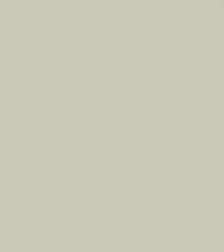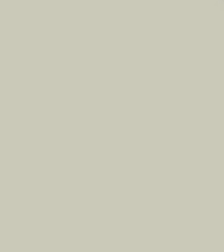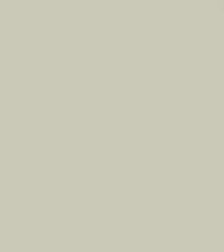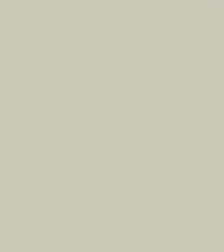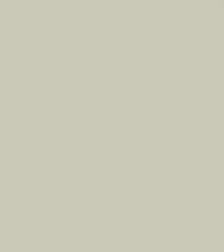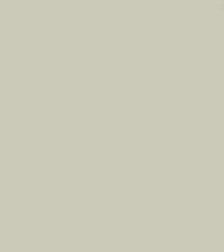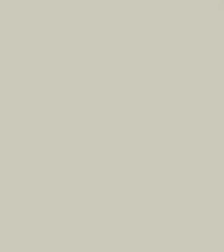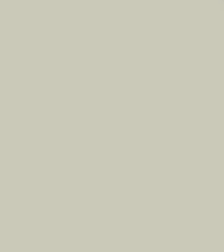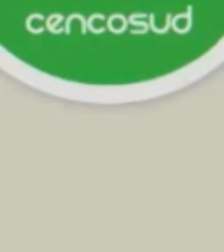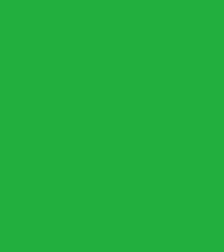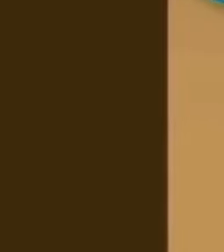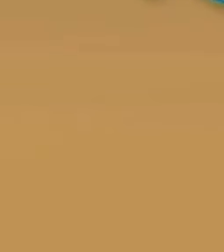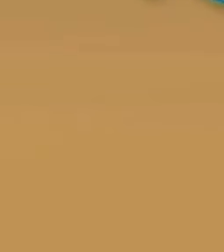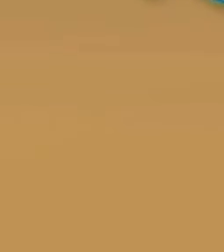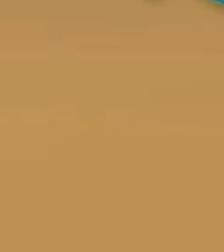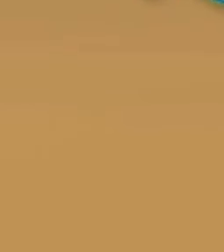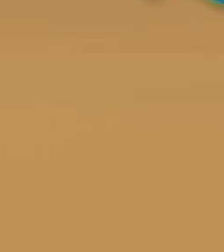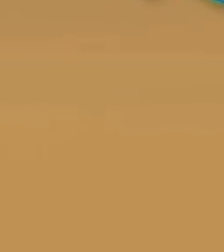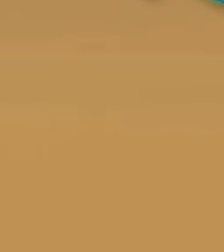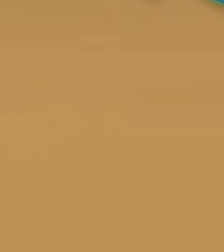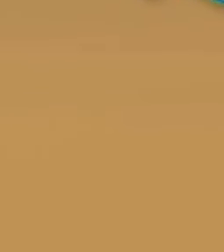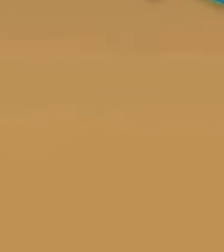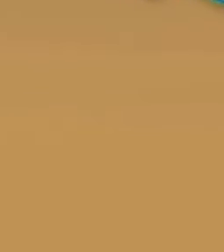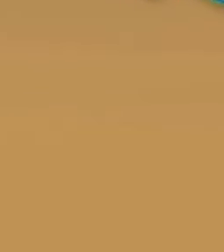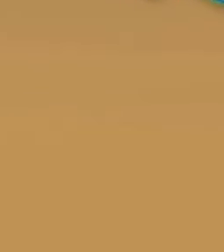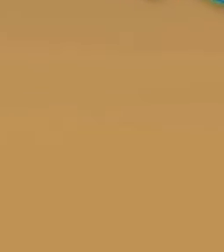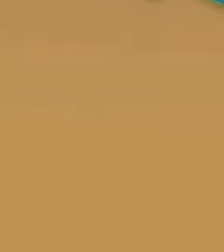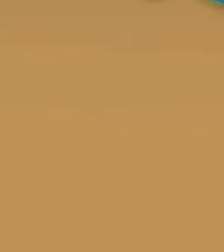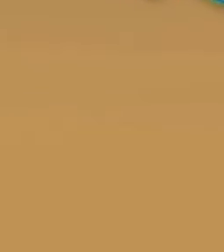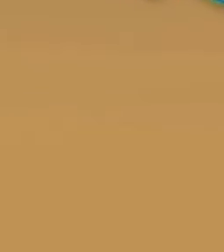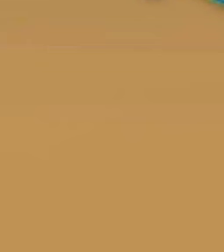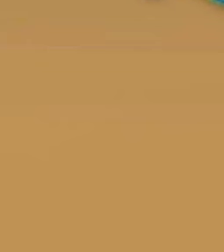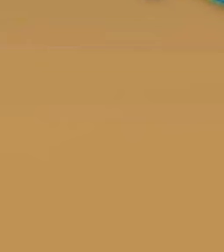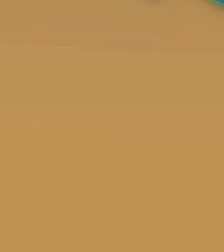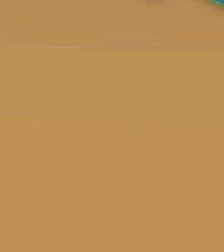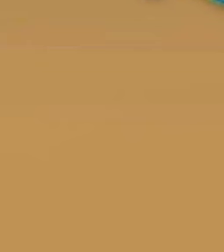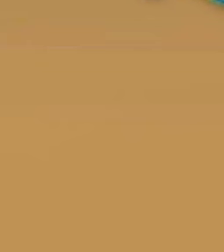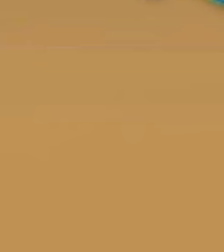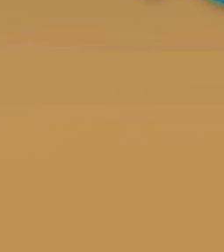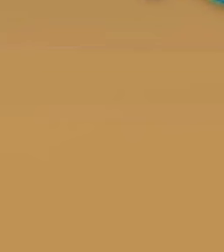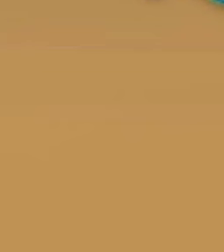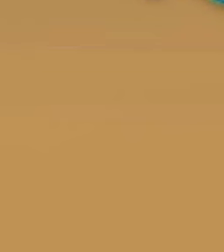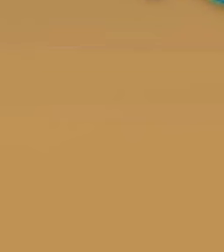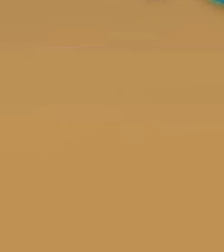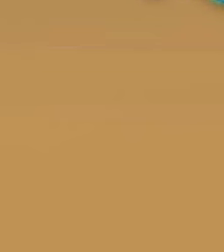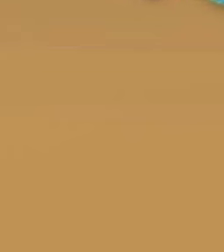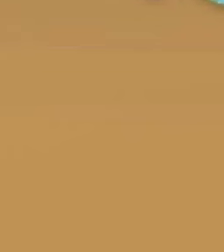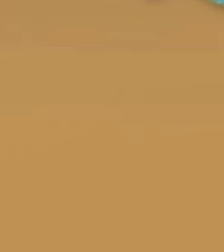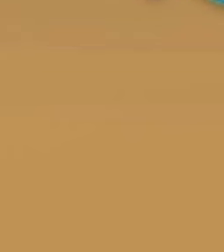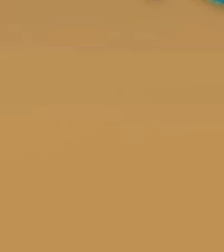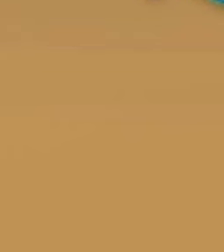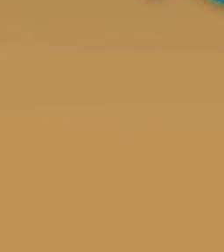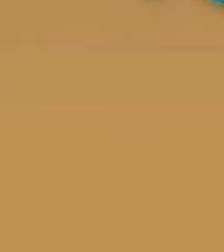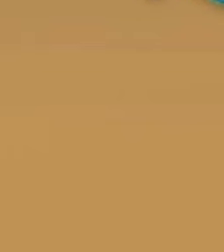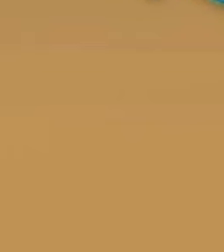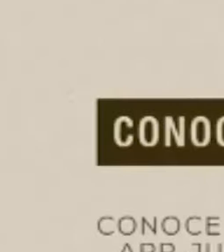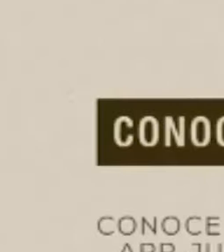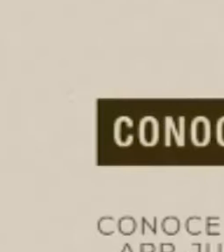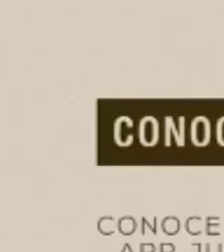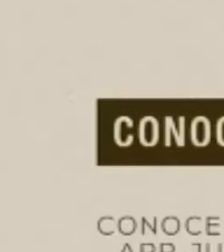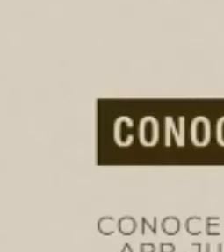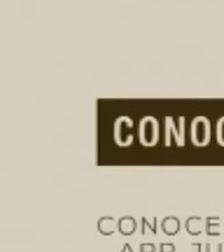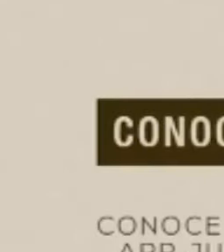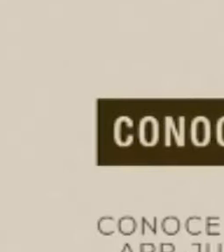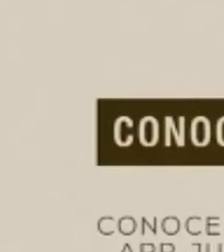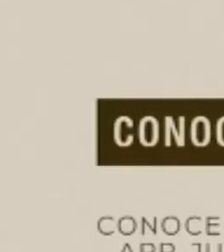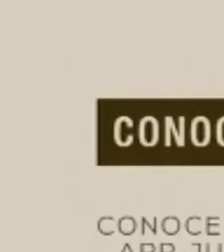Jumbo y Metro. Este 23 y 24 de julio, si estás inscrito a Punto Cenco Sud, lleva 2 y pagas 1 en nuevos Nápoles Extra Grande AA